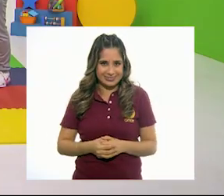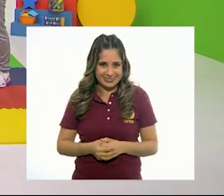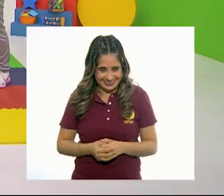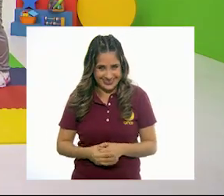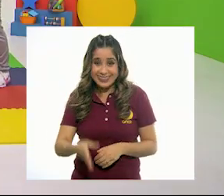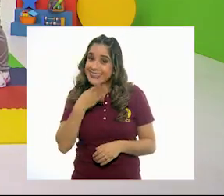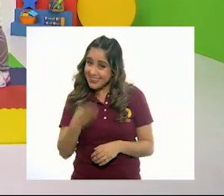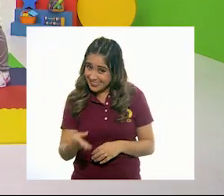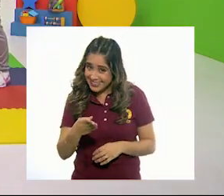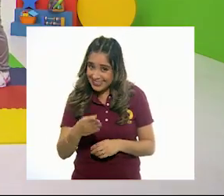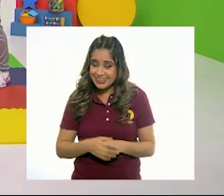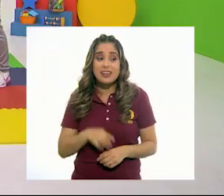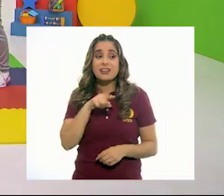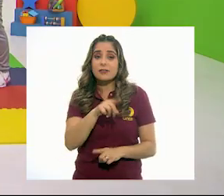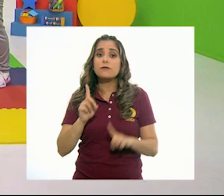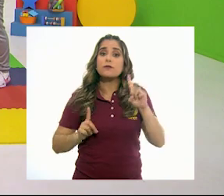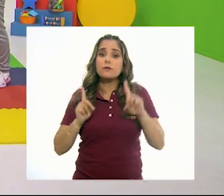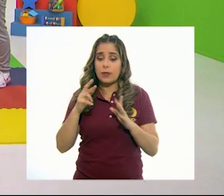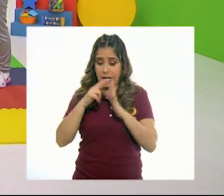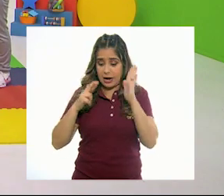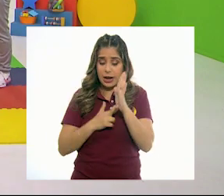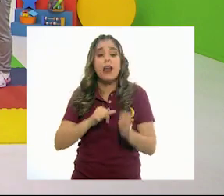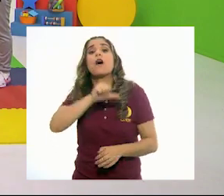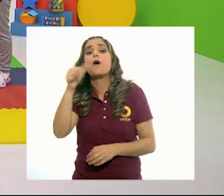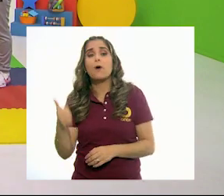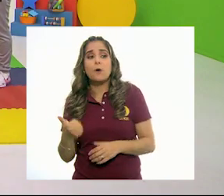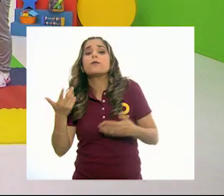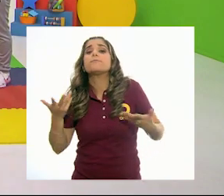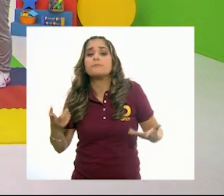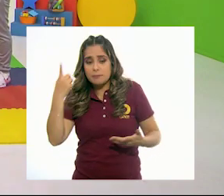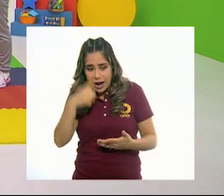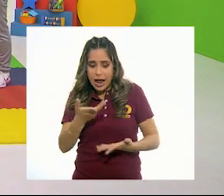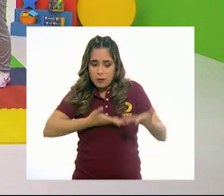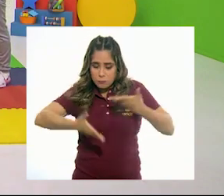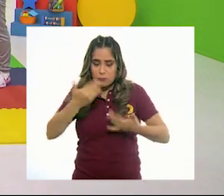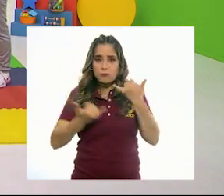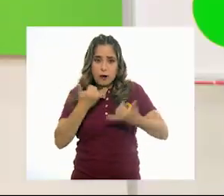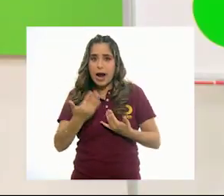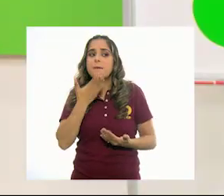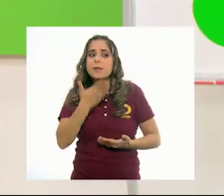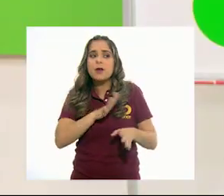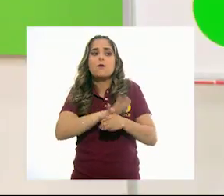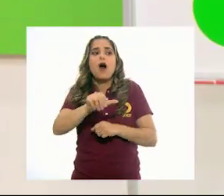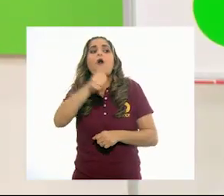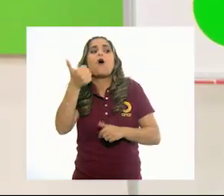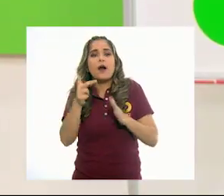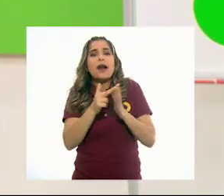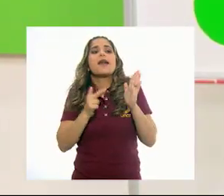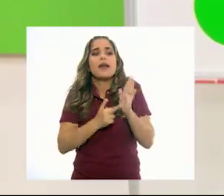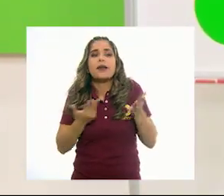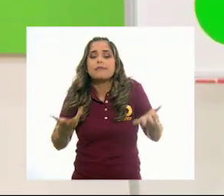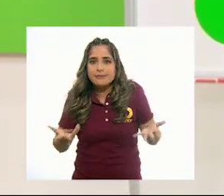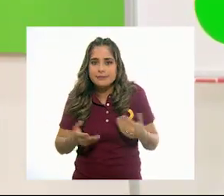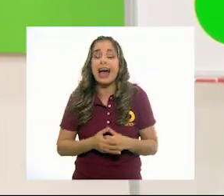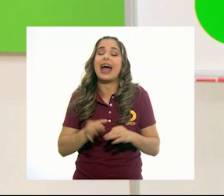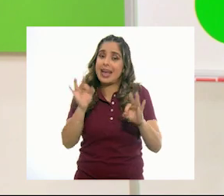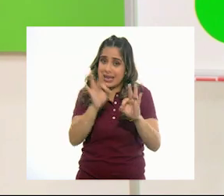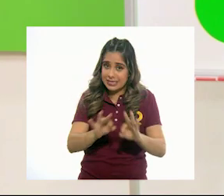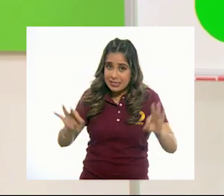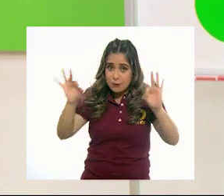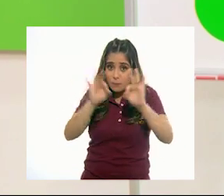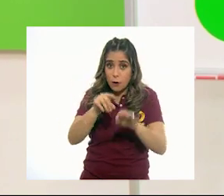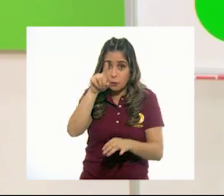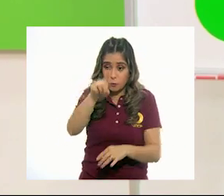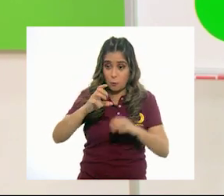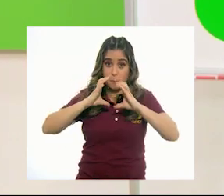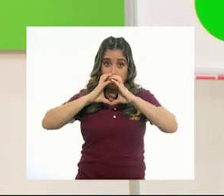Muy bien, Sohar. ¿Tienes alguna otra regla para poder convivir mejor en este juego? Sí, es muy importante que dirijas tu